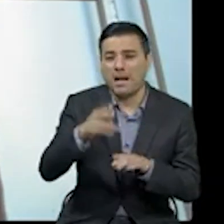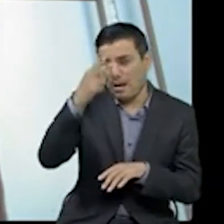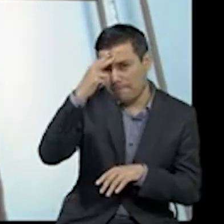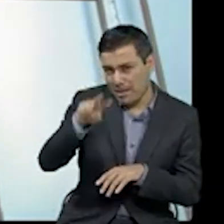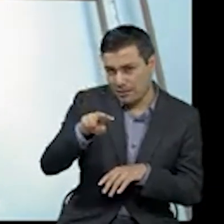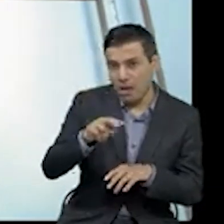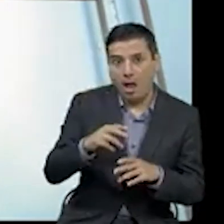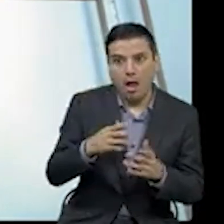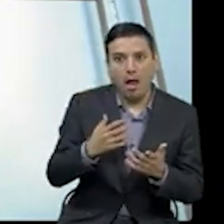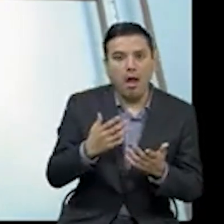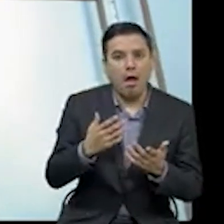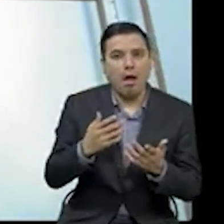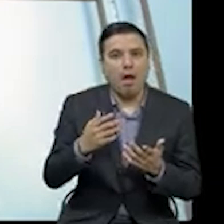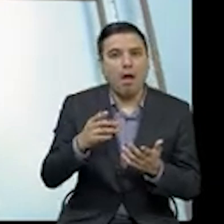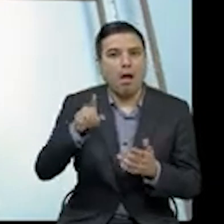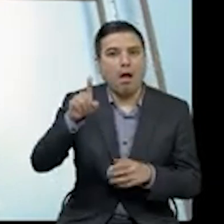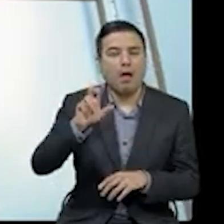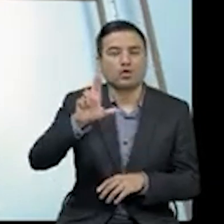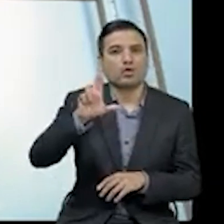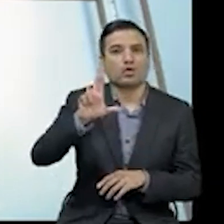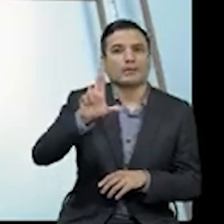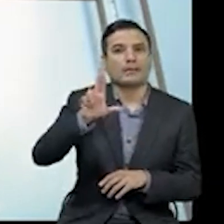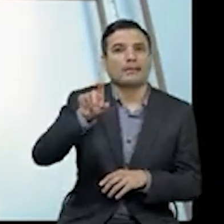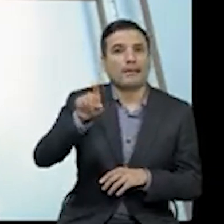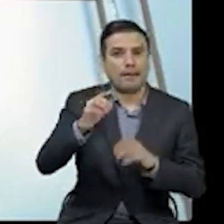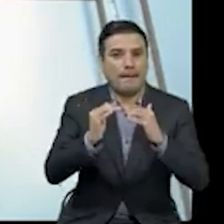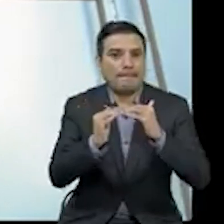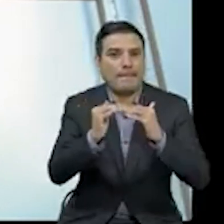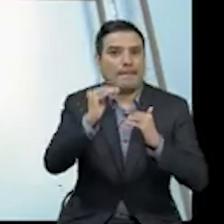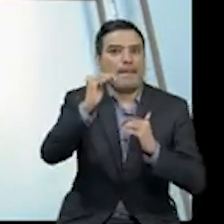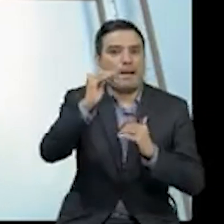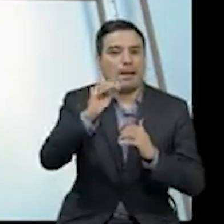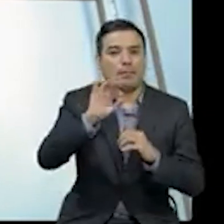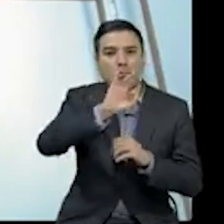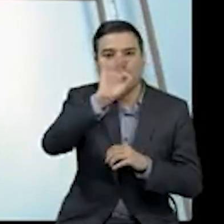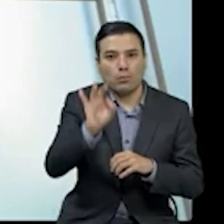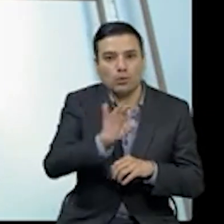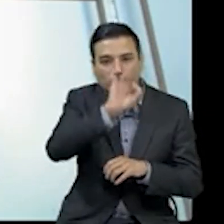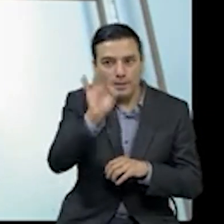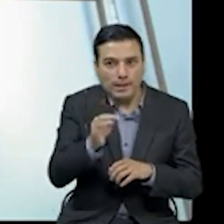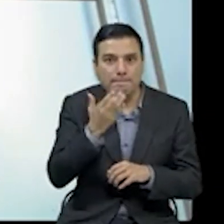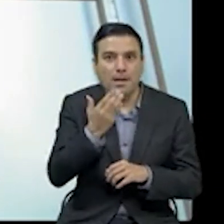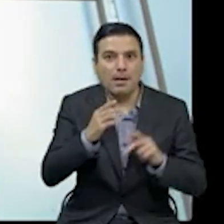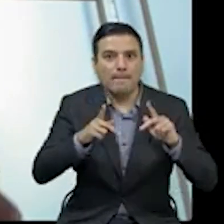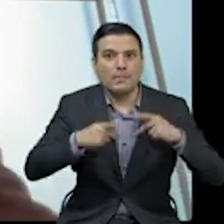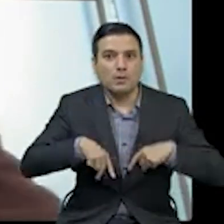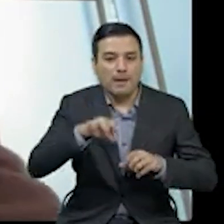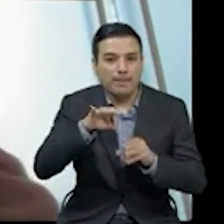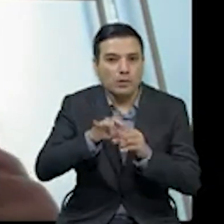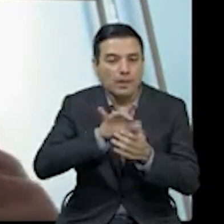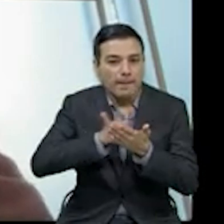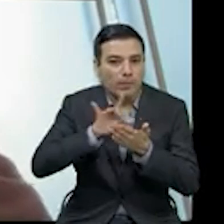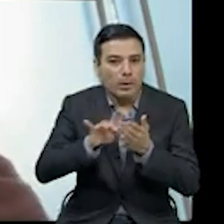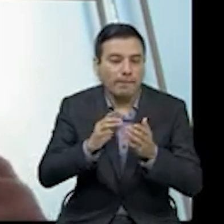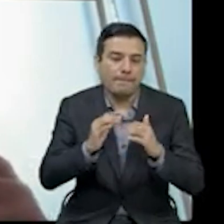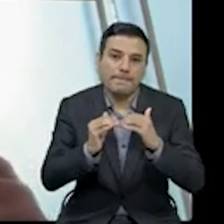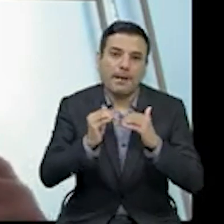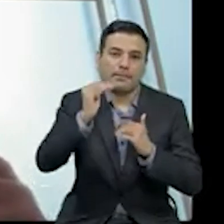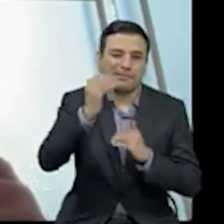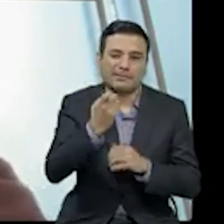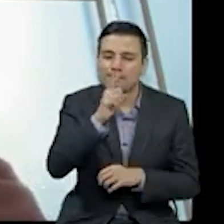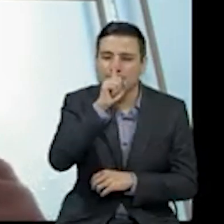iba ganando Berta Xóchitl Gálvez Ruiz y mintieron, como mienten insistentemente. Nosotros no